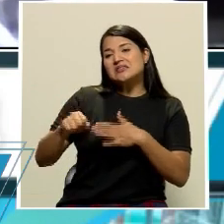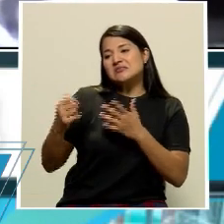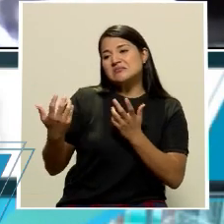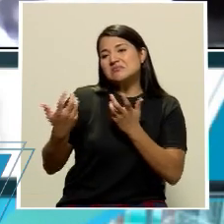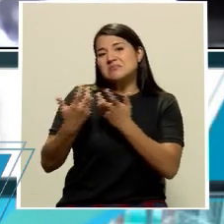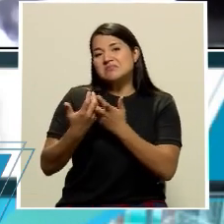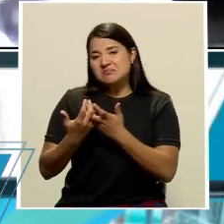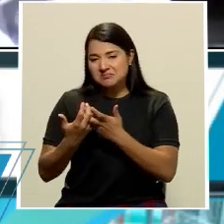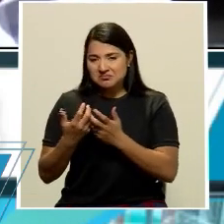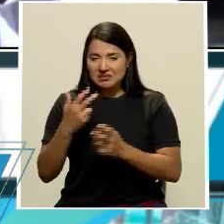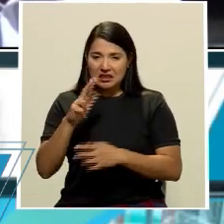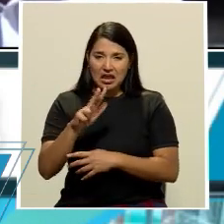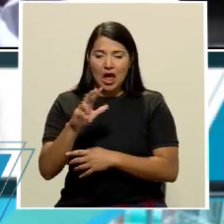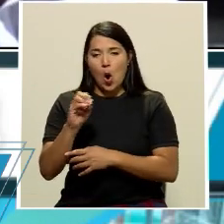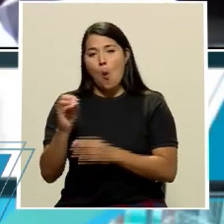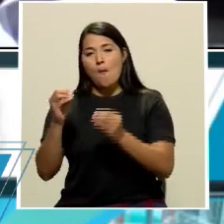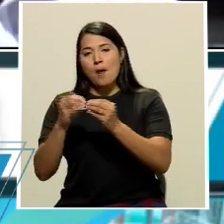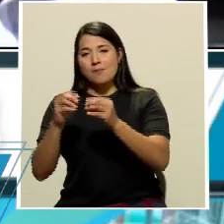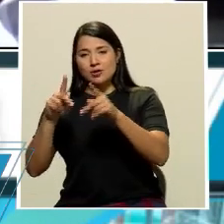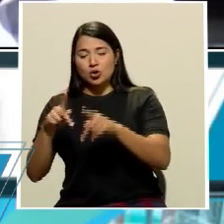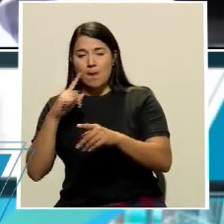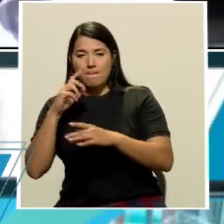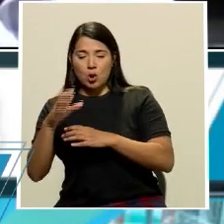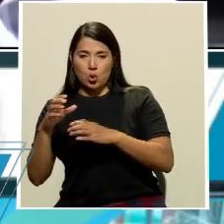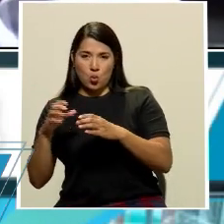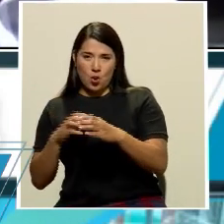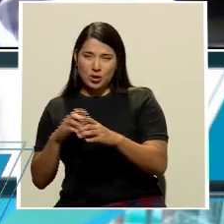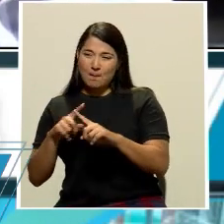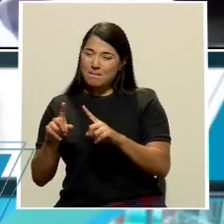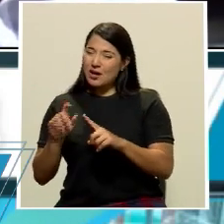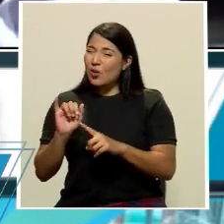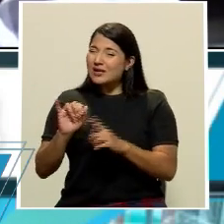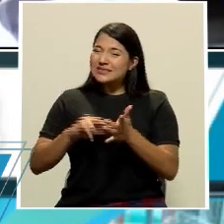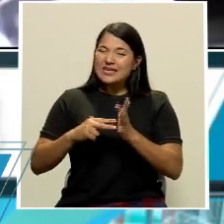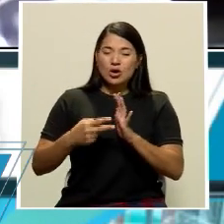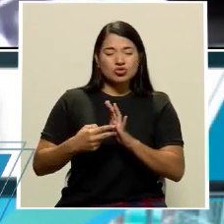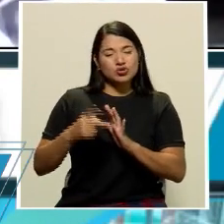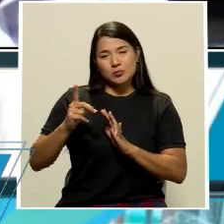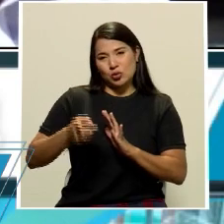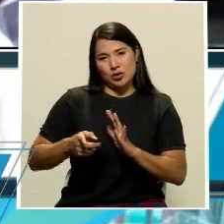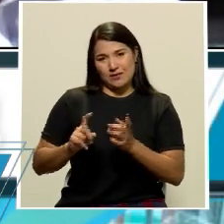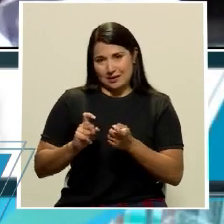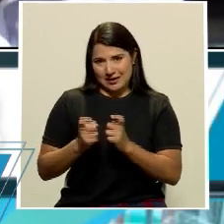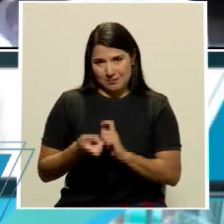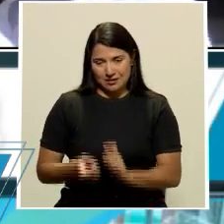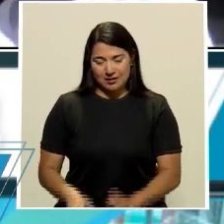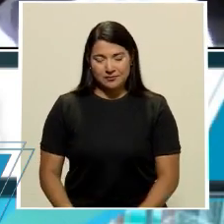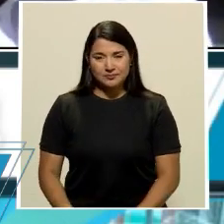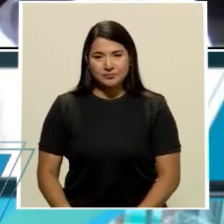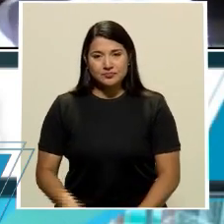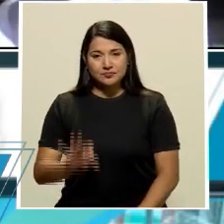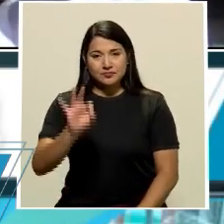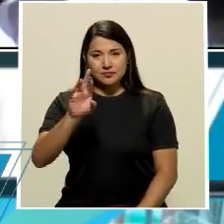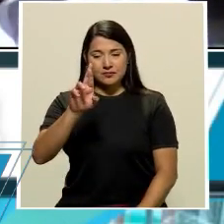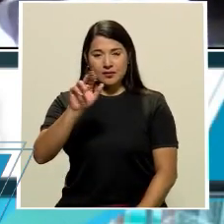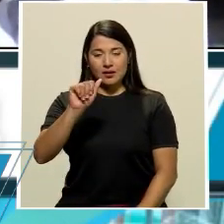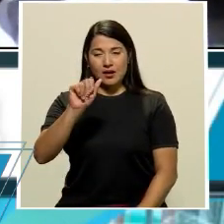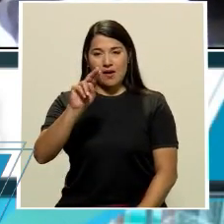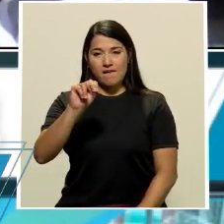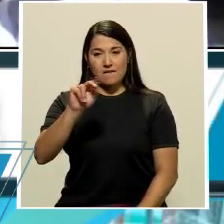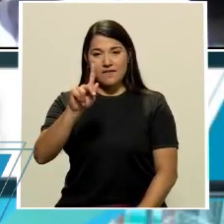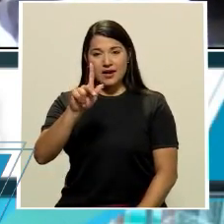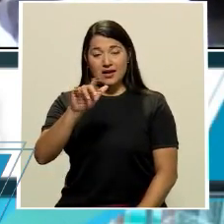línea base importante para superar, pero creemos que hay que actualizar esa forma de medir el hacinamiento. Don Franklin,